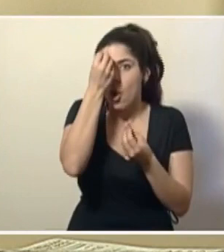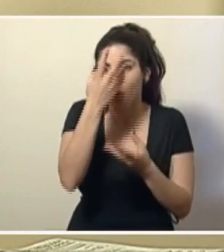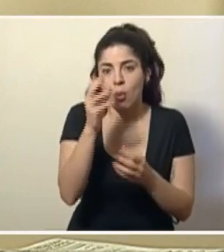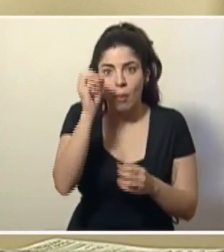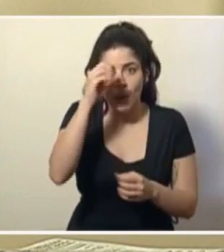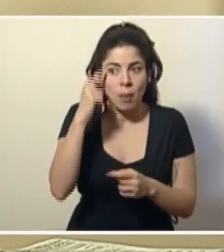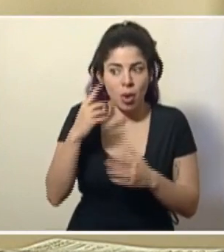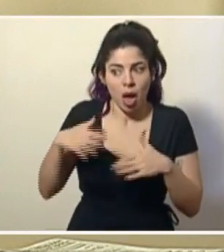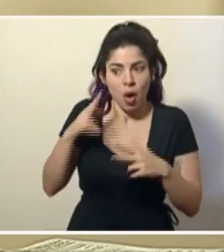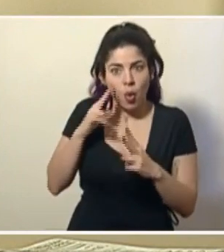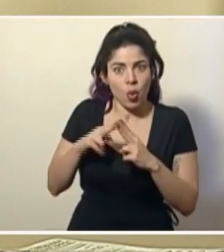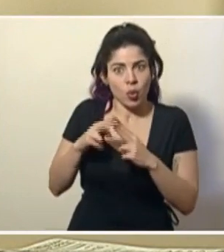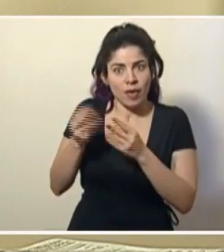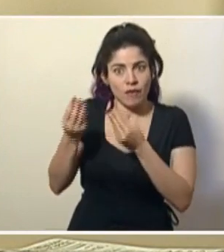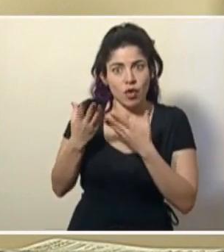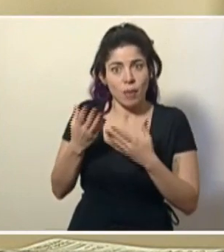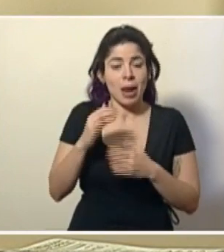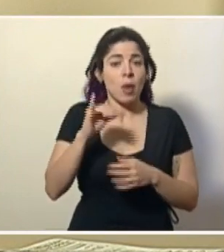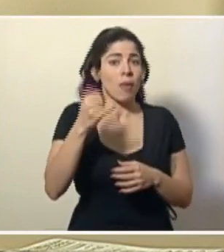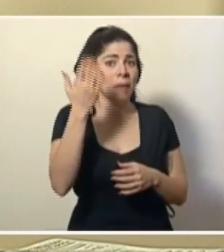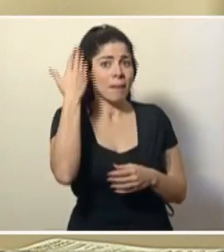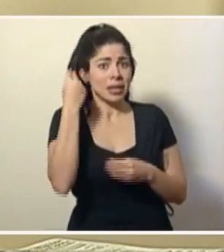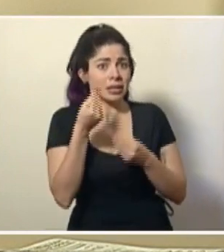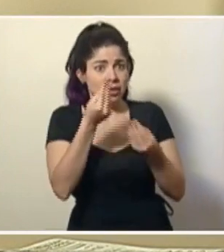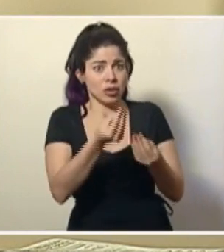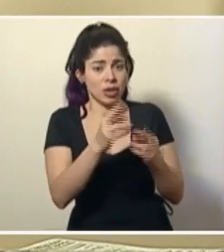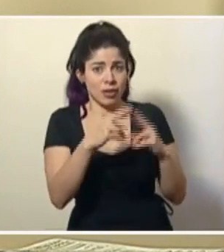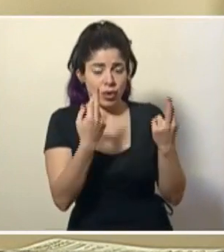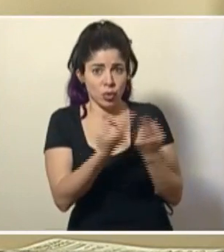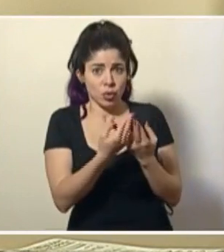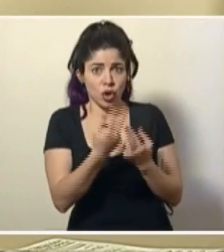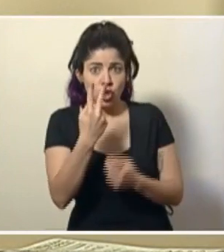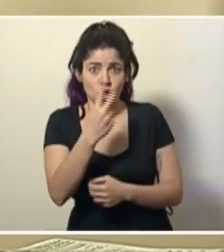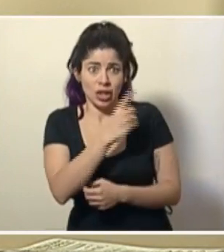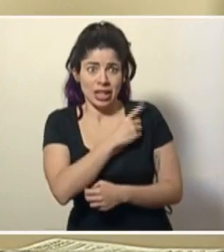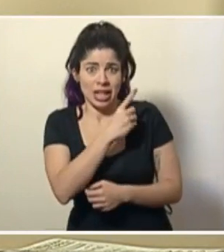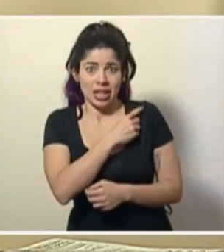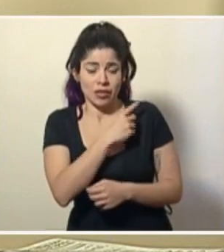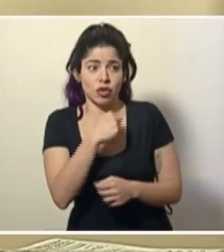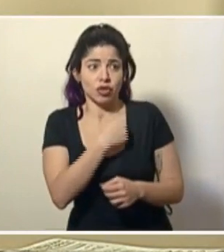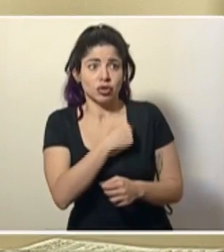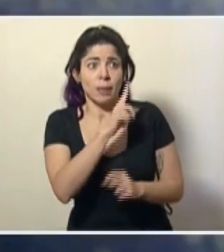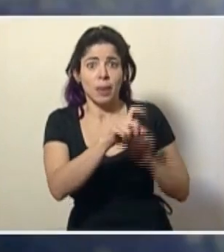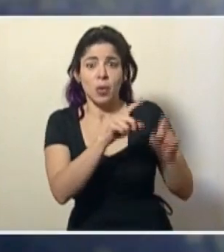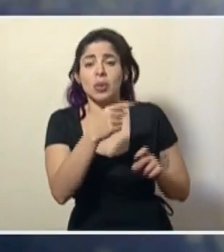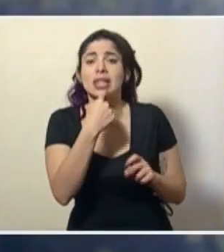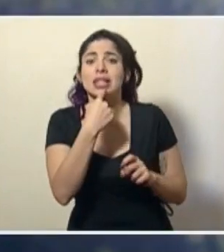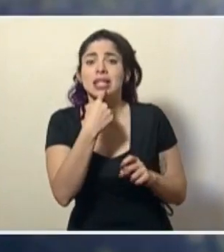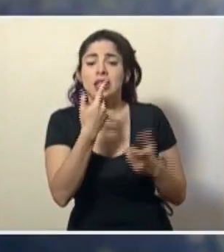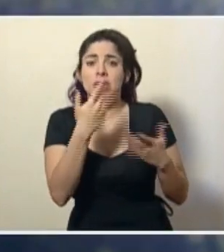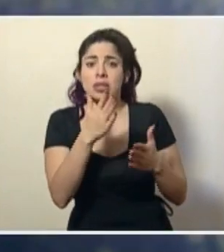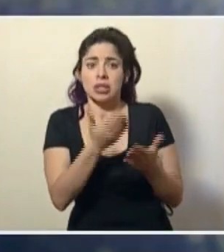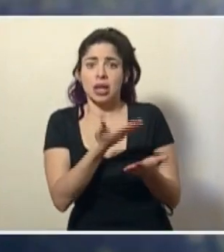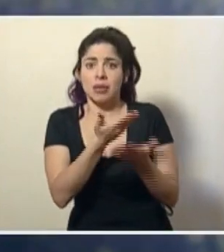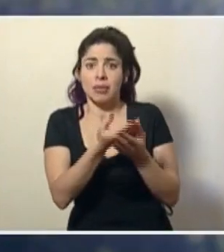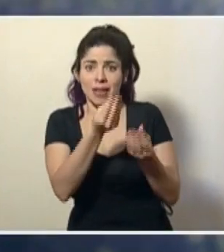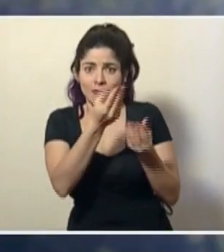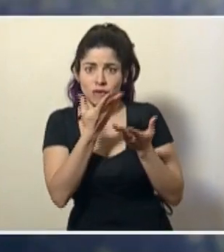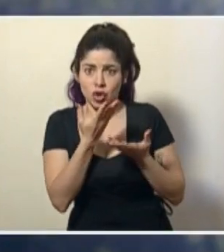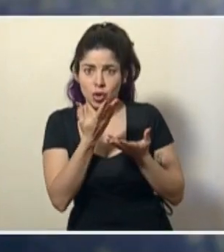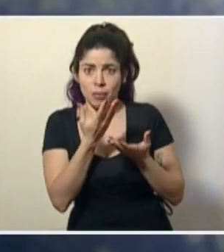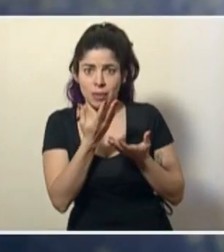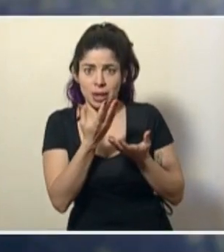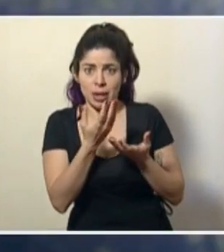no lo conozco. El nuevo se informe. el jueves pasado en la sesión, por lo que tengo entendido, 2 directivos que nosotros consultamos nos dijeron que se vio ese